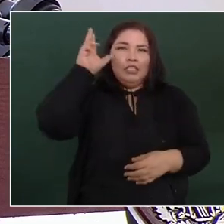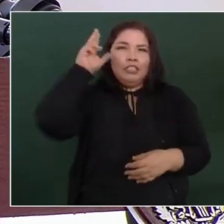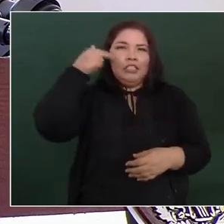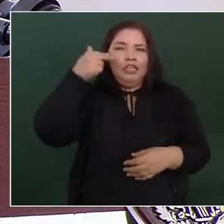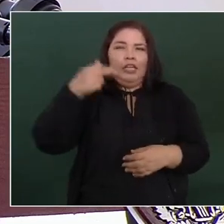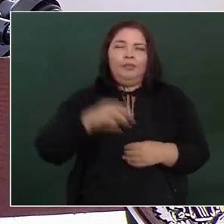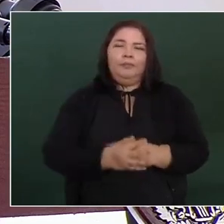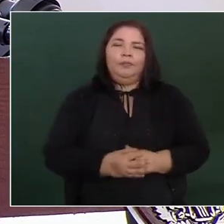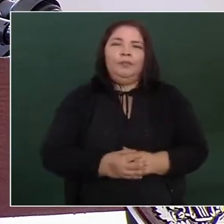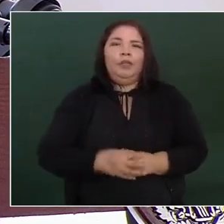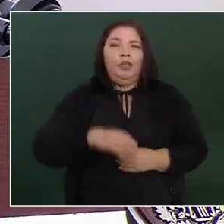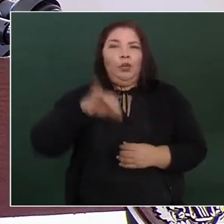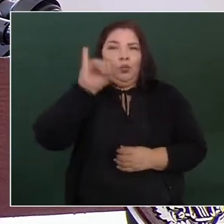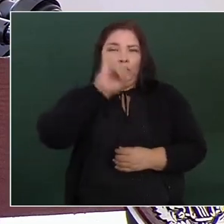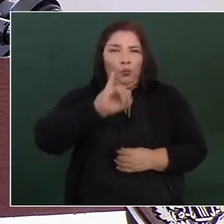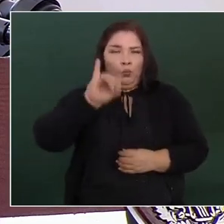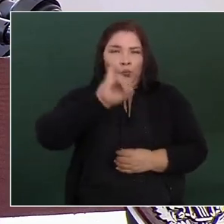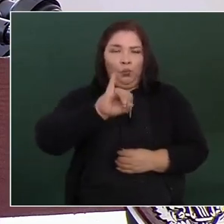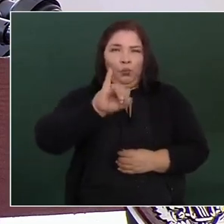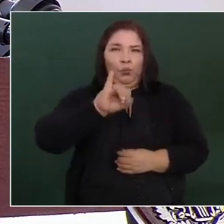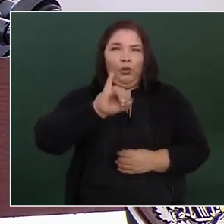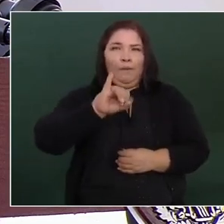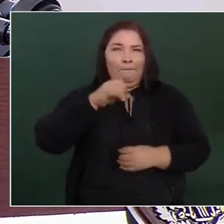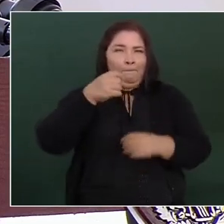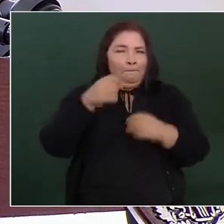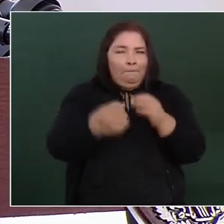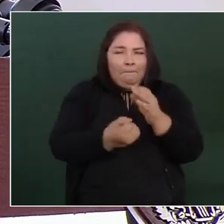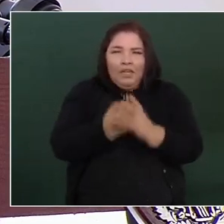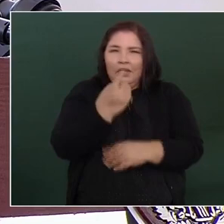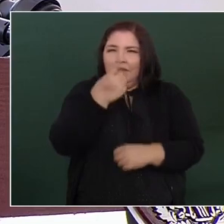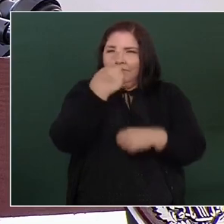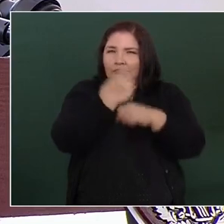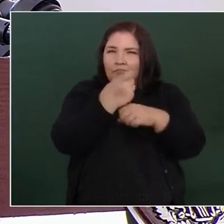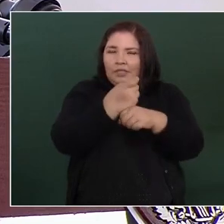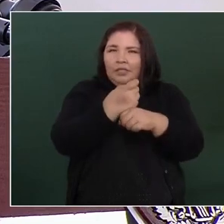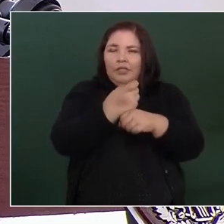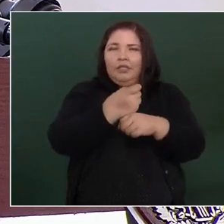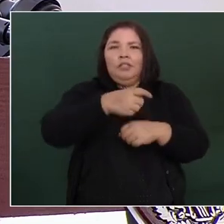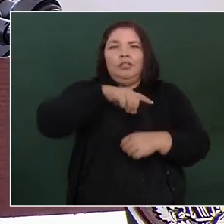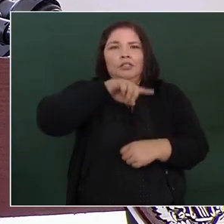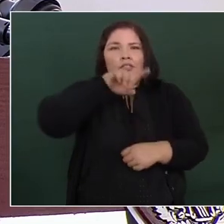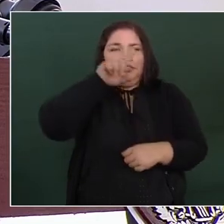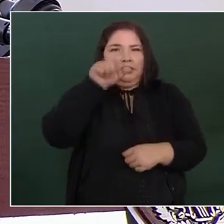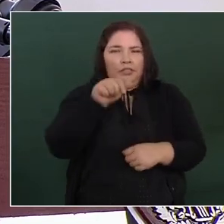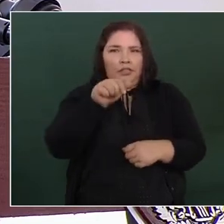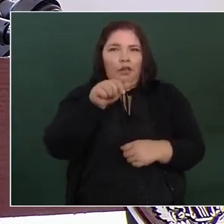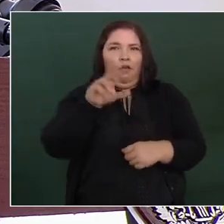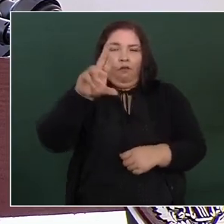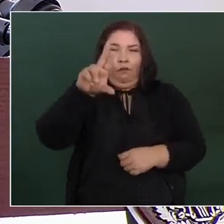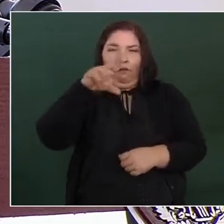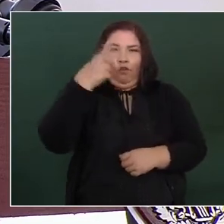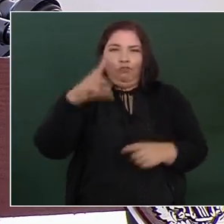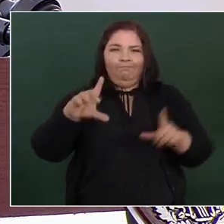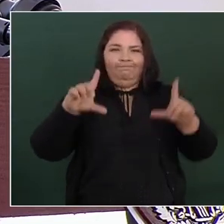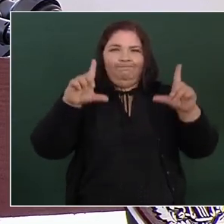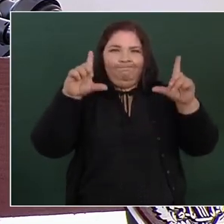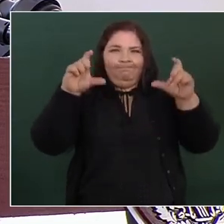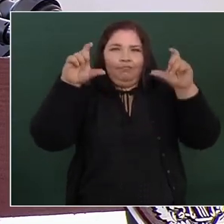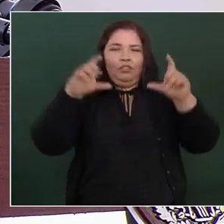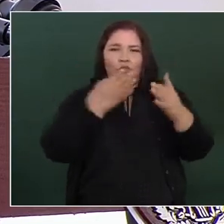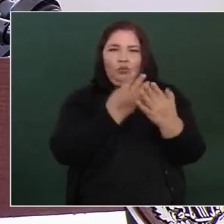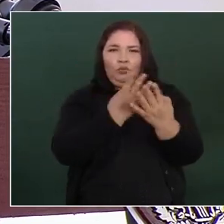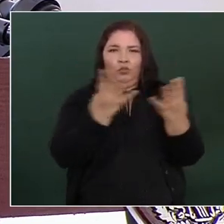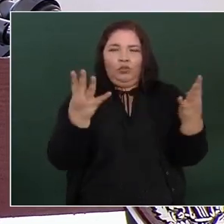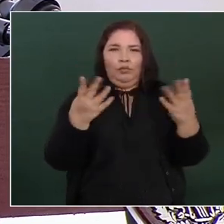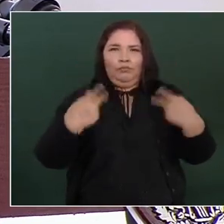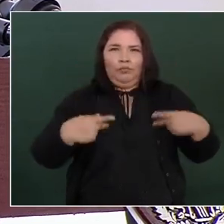Jinping, el jueves. A primera hora, y después hay, va a haber una foto oficial, por supuesto, con todos los